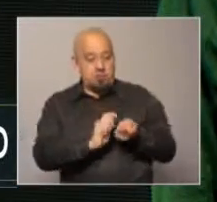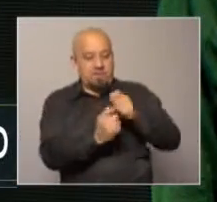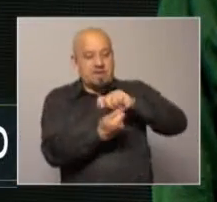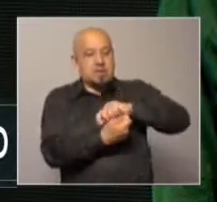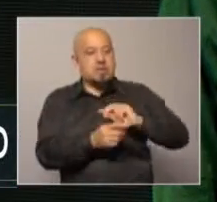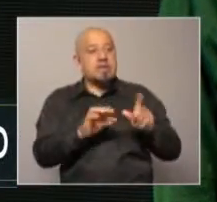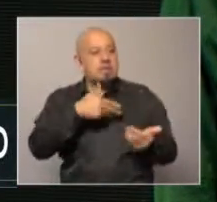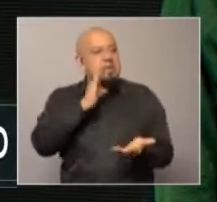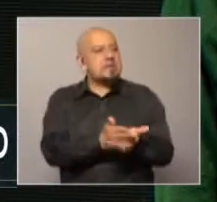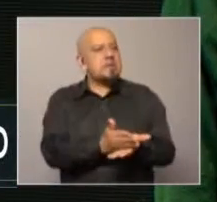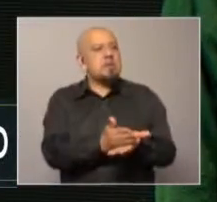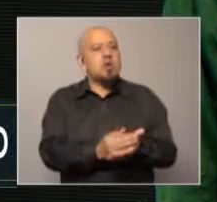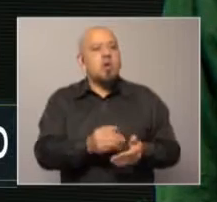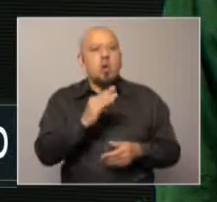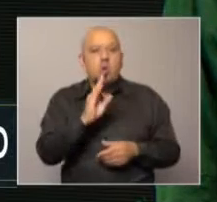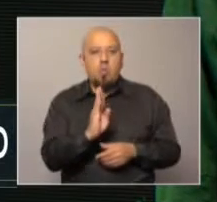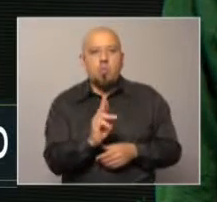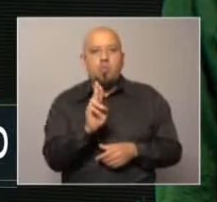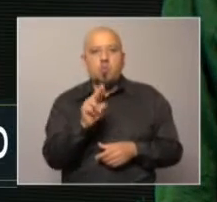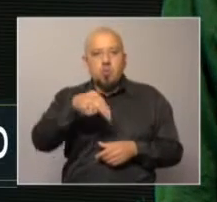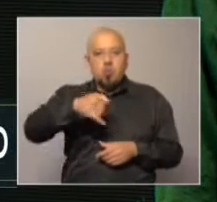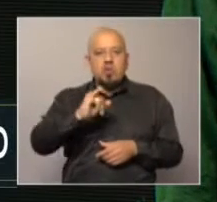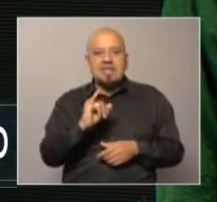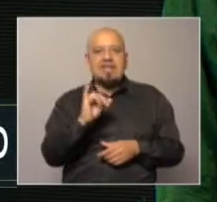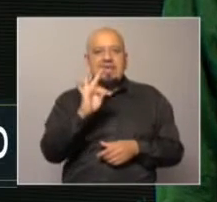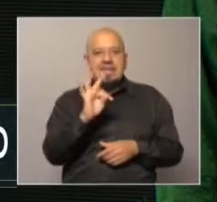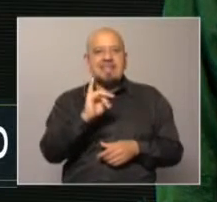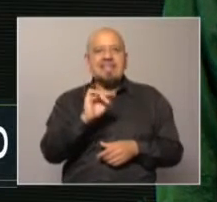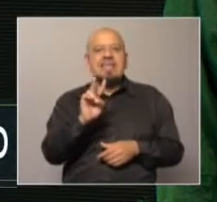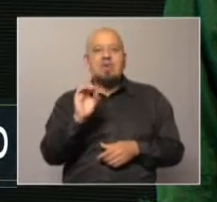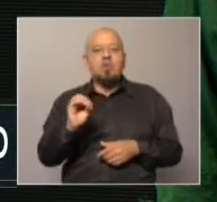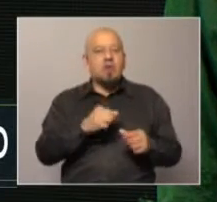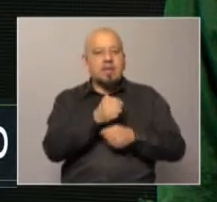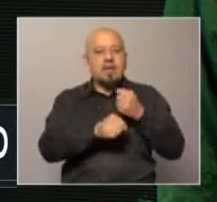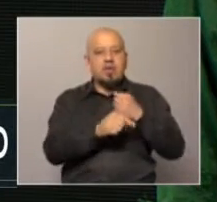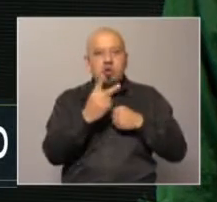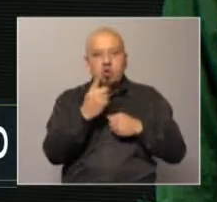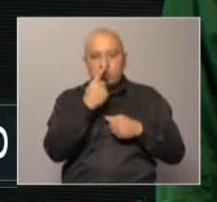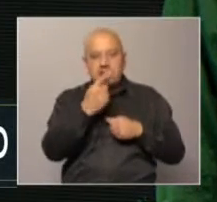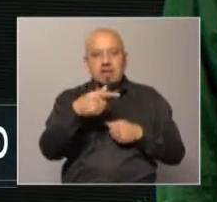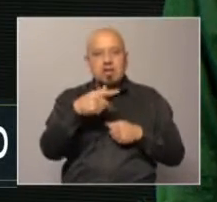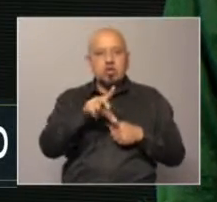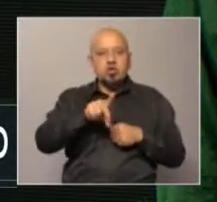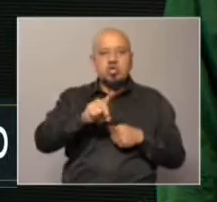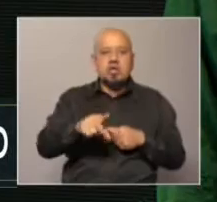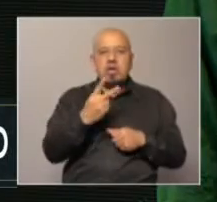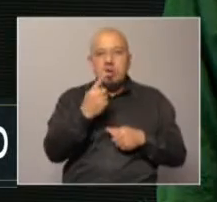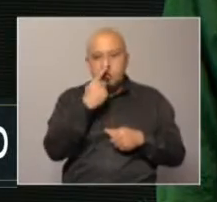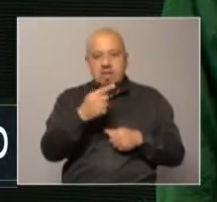Como una inflación punitiva en el 2013, 2012, que luego eso hizo